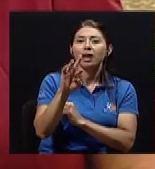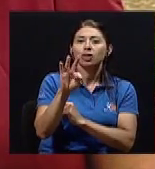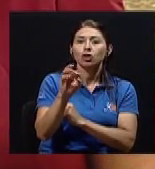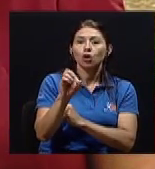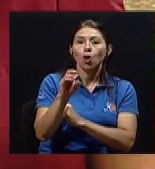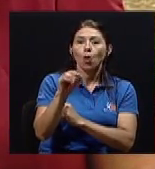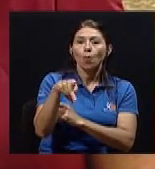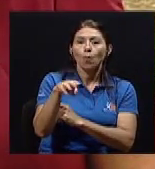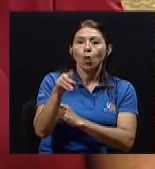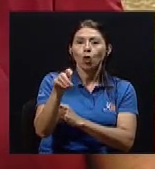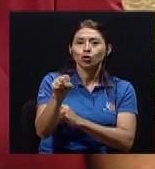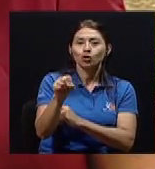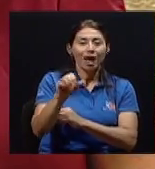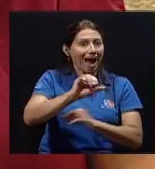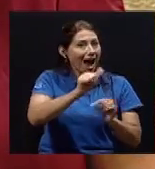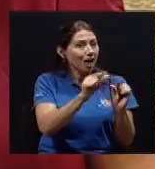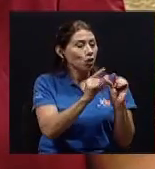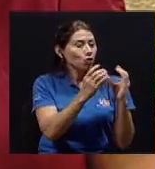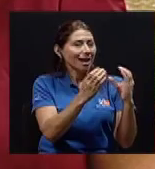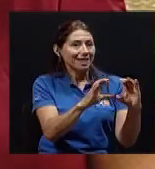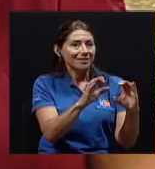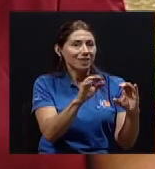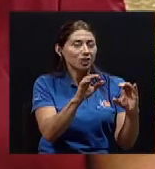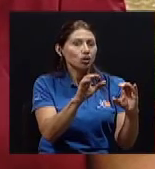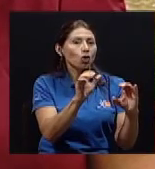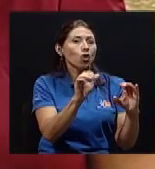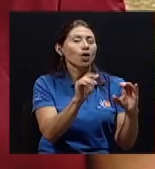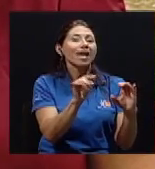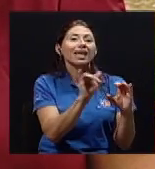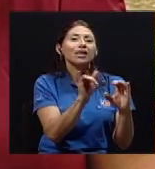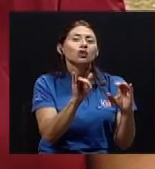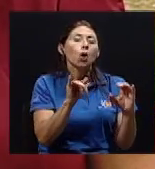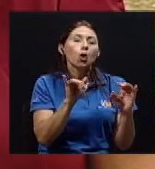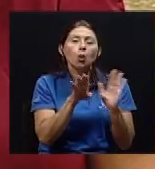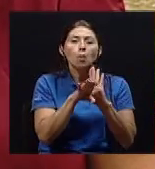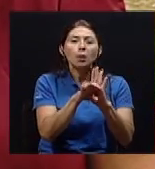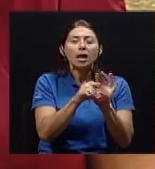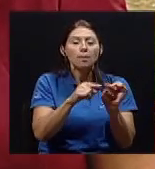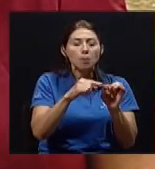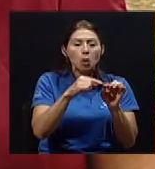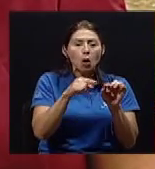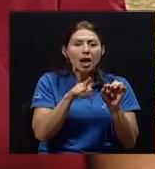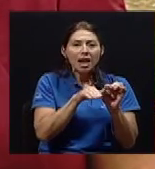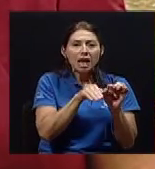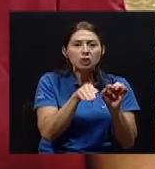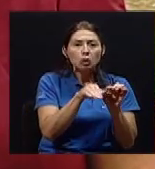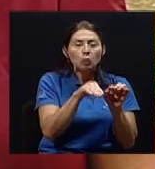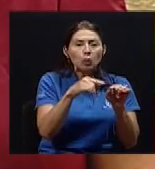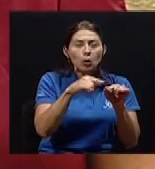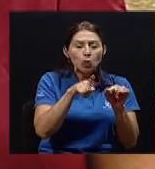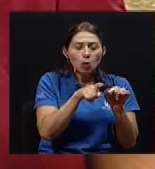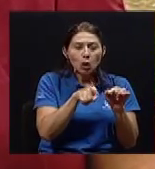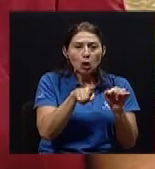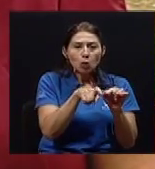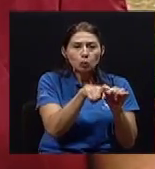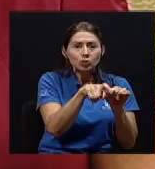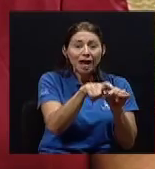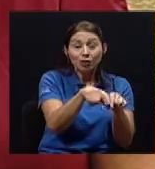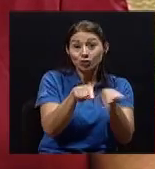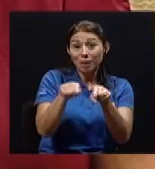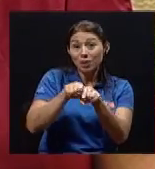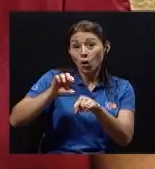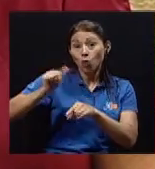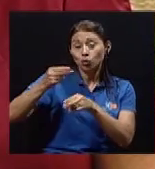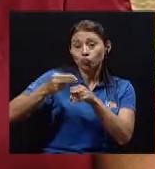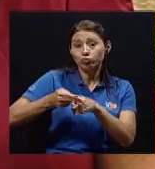grupo que son los helmintos, que son las lombrices y estas cosas que la gente conoce como gusanos. Y los protozoarios, que son muy